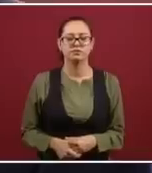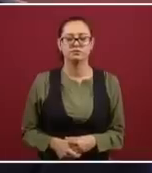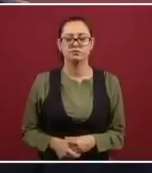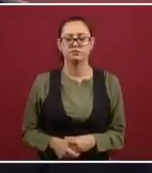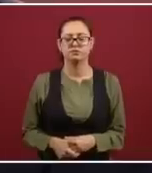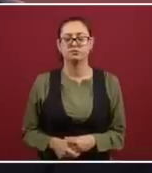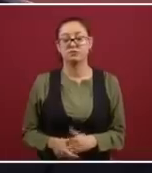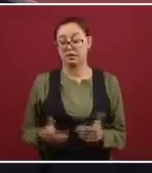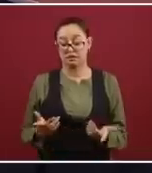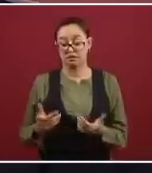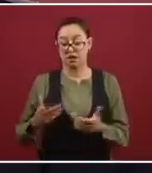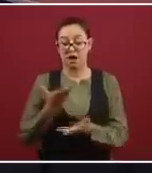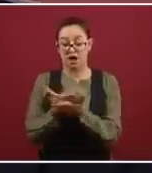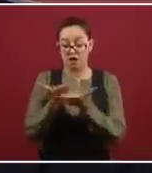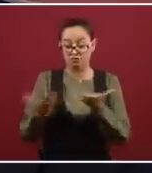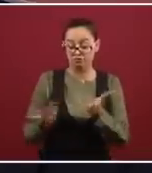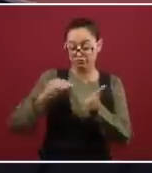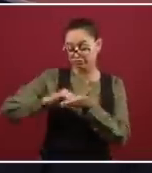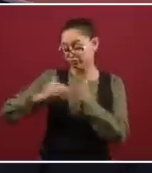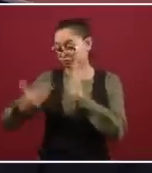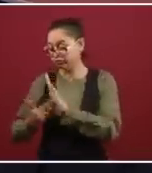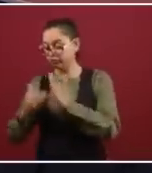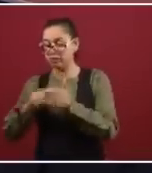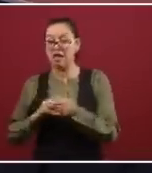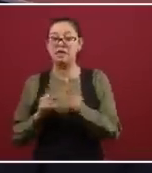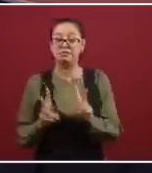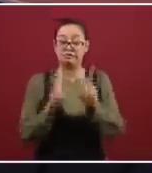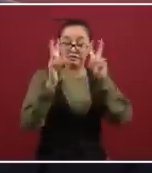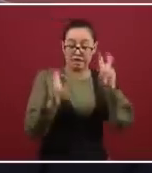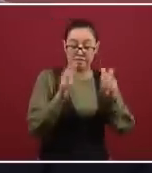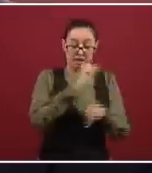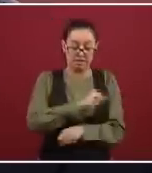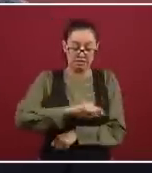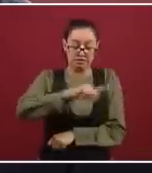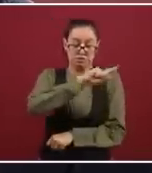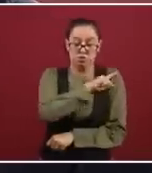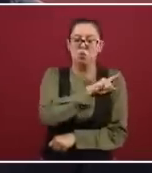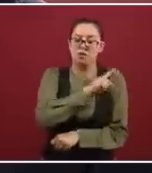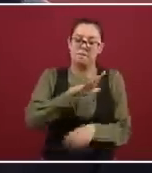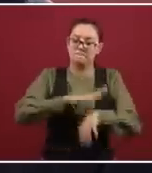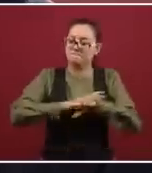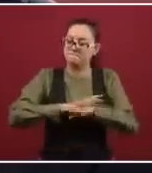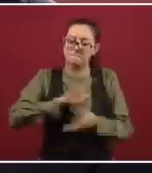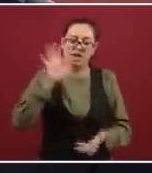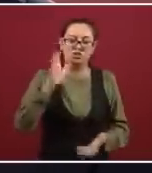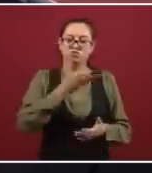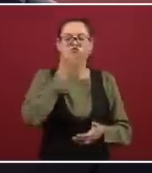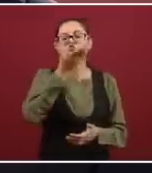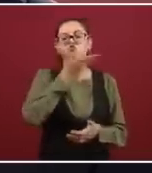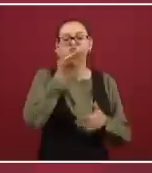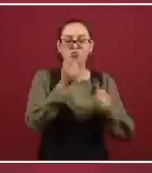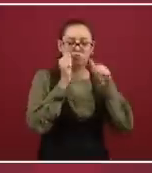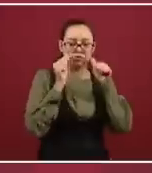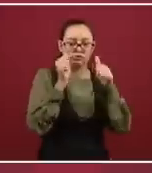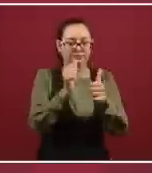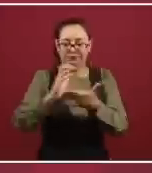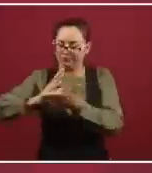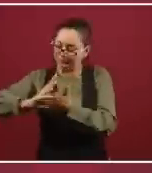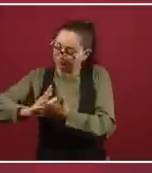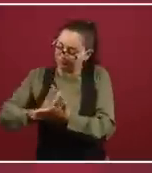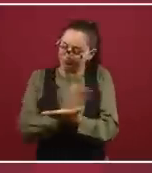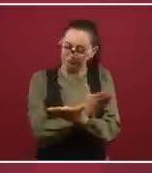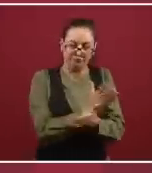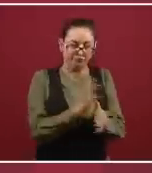el abordaje, por un lado, de seguridad, que se ha usado mayormente, y ese dejarlo en el lado de